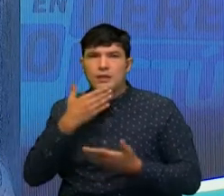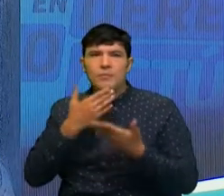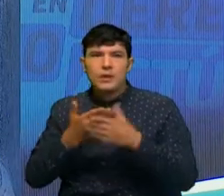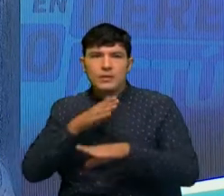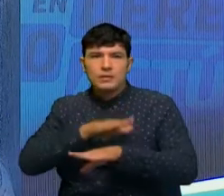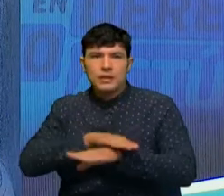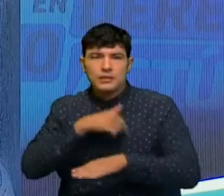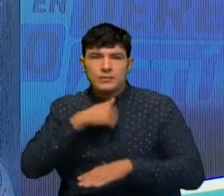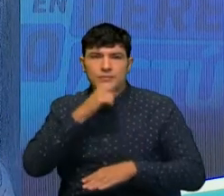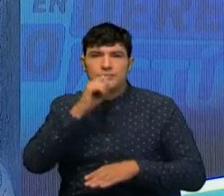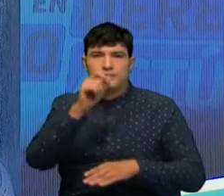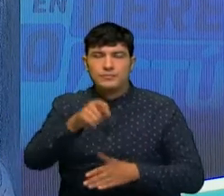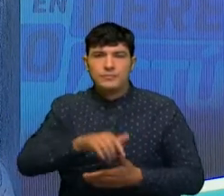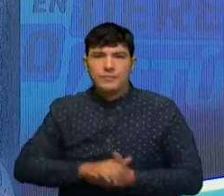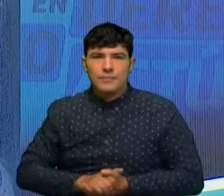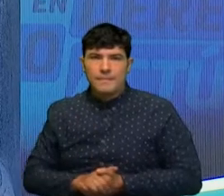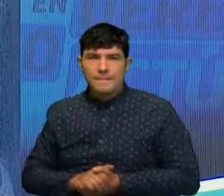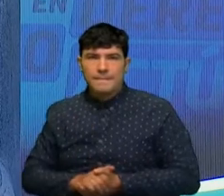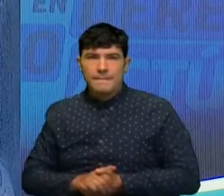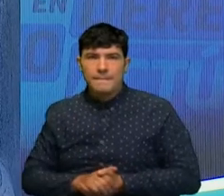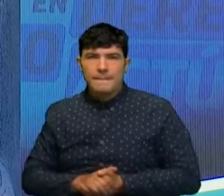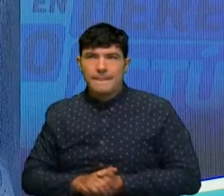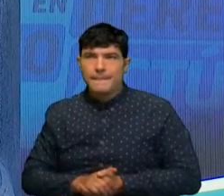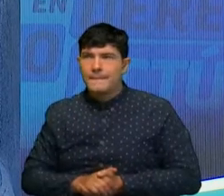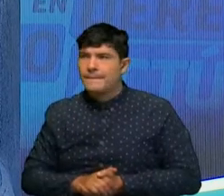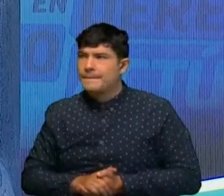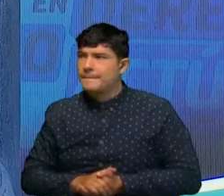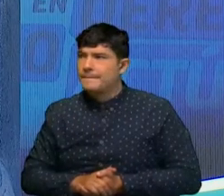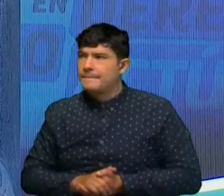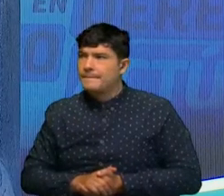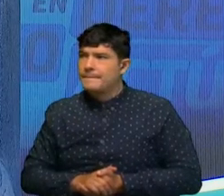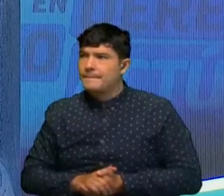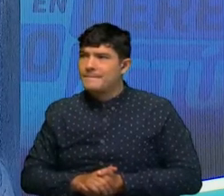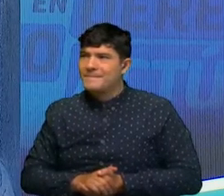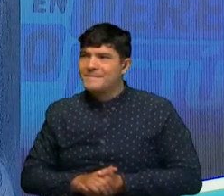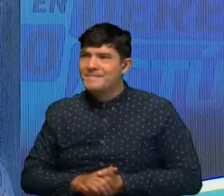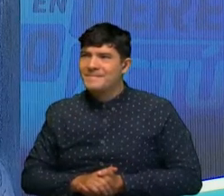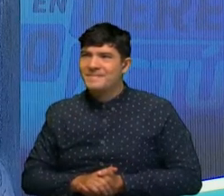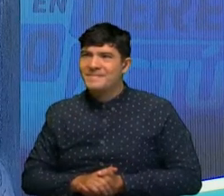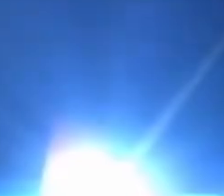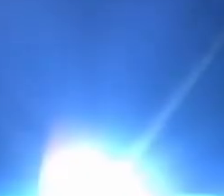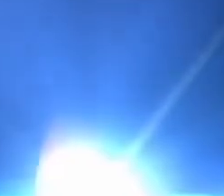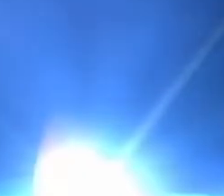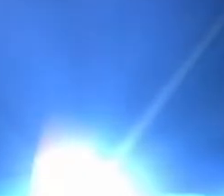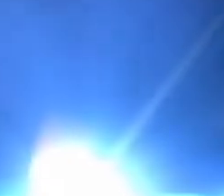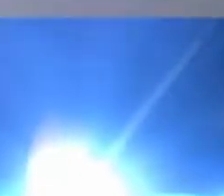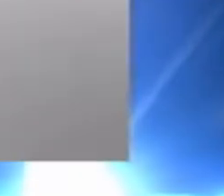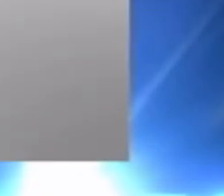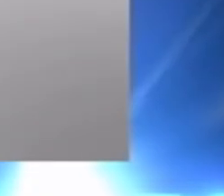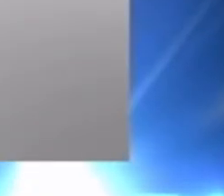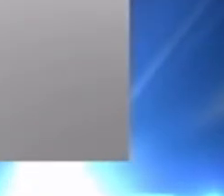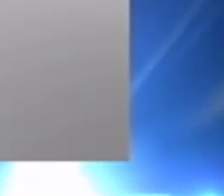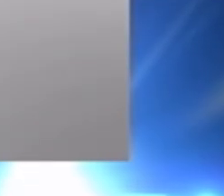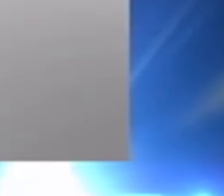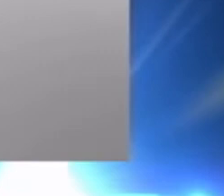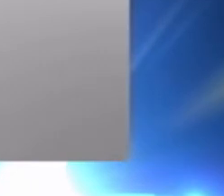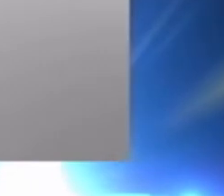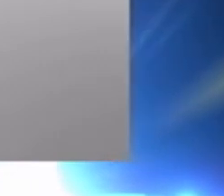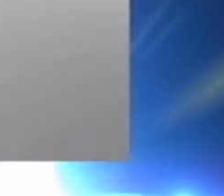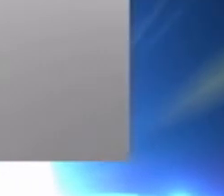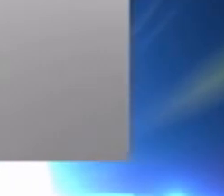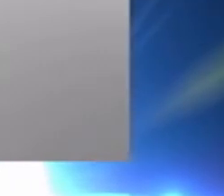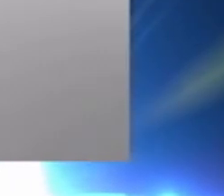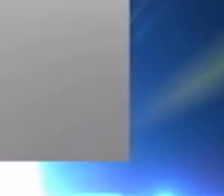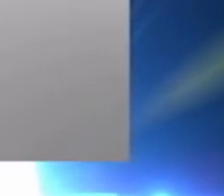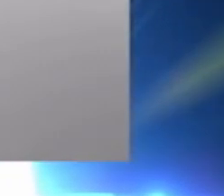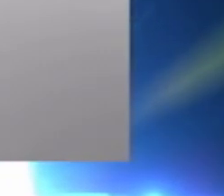tardes. ¿Por instituir un sindicato me pueden despedir? ¿Qué se requiere para crear un sindicato? ¿Existe